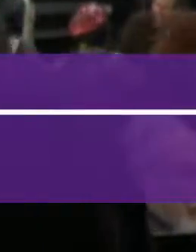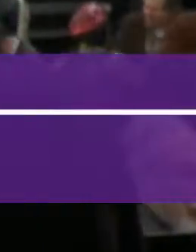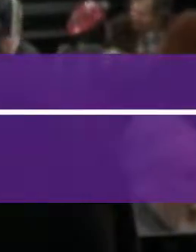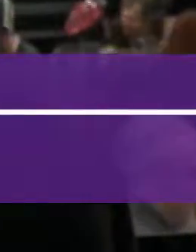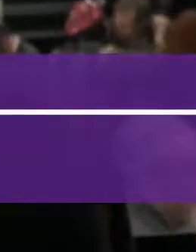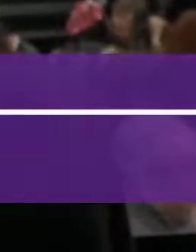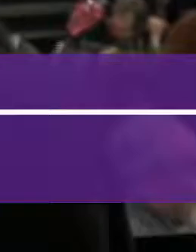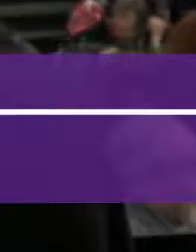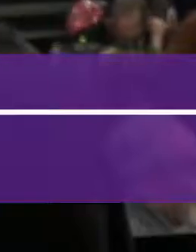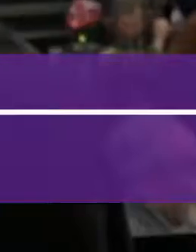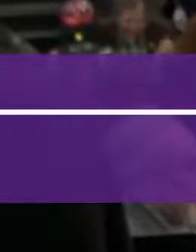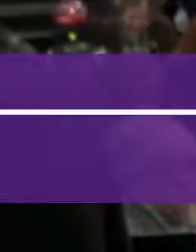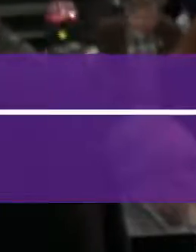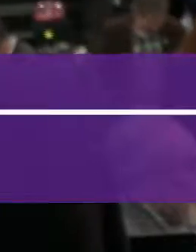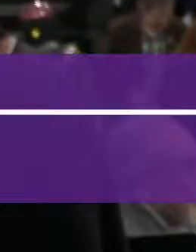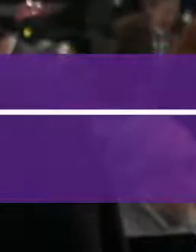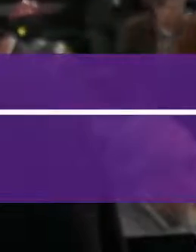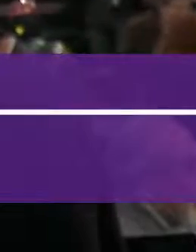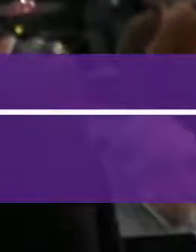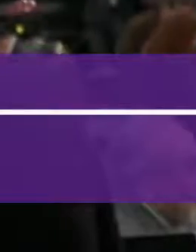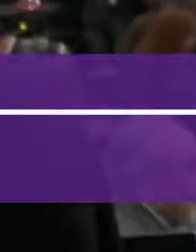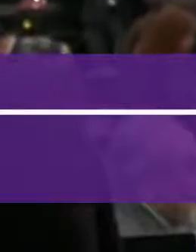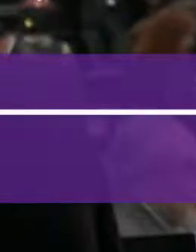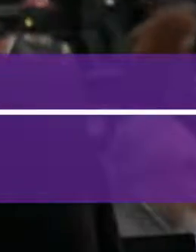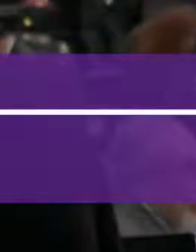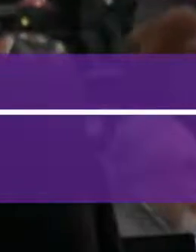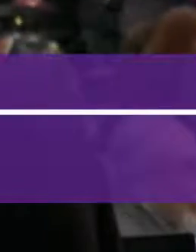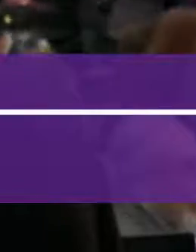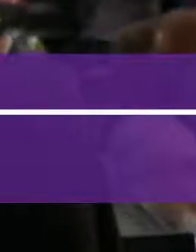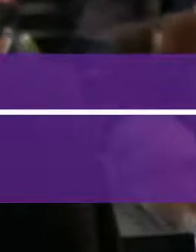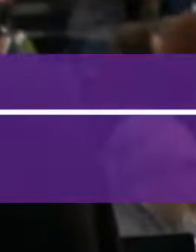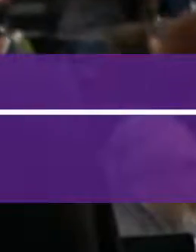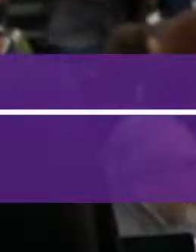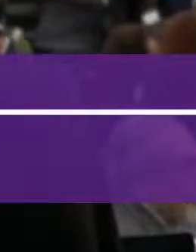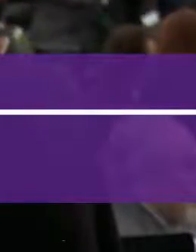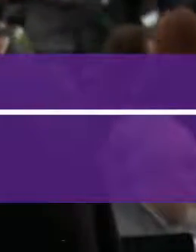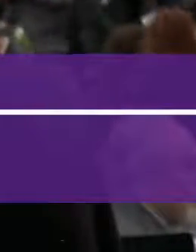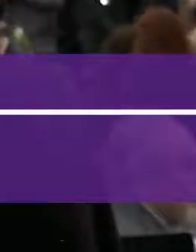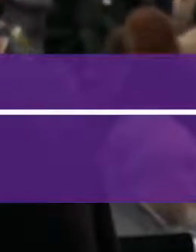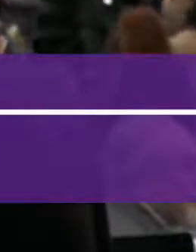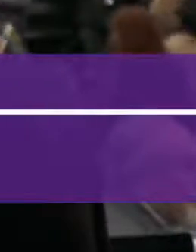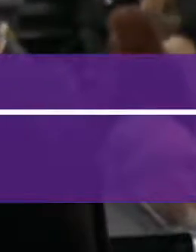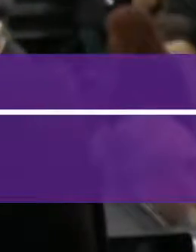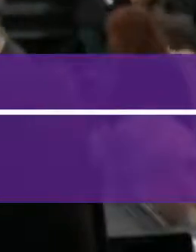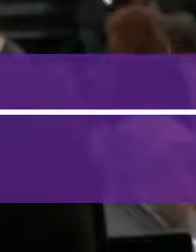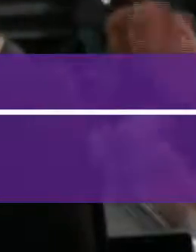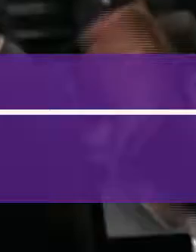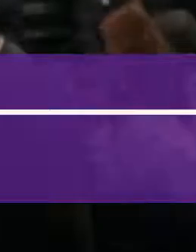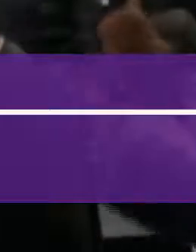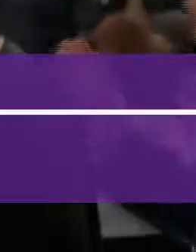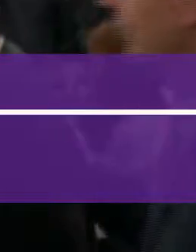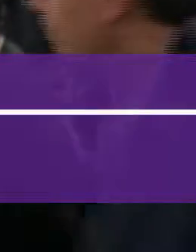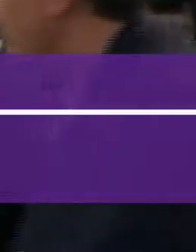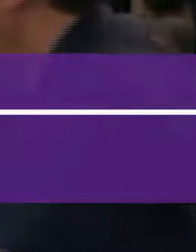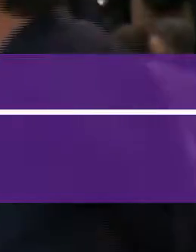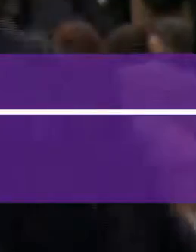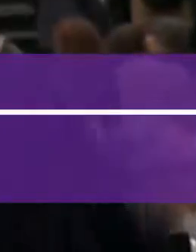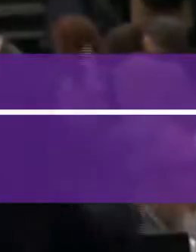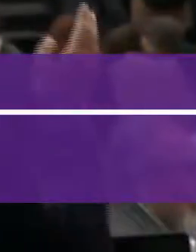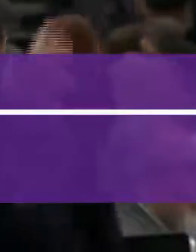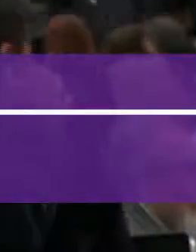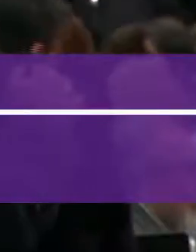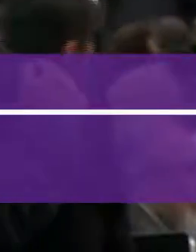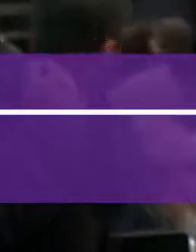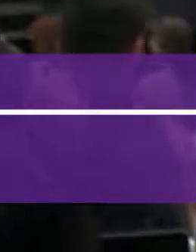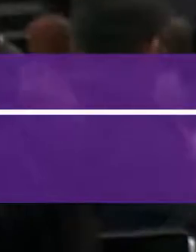el día de mañana a las 17 horas. Le comento que dentro de los trabajos que se estuvieron abordando y desarrollando precisamente en